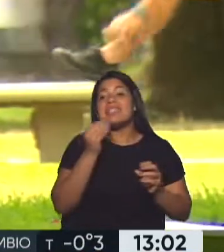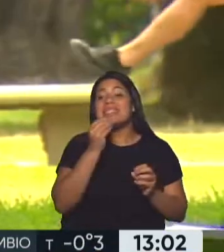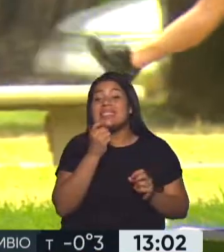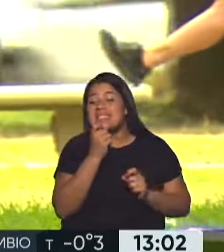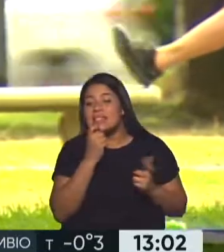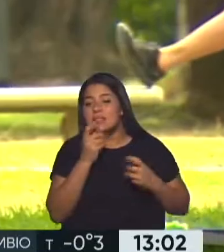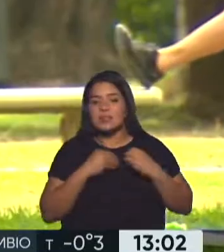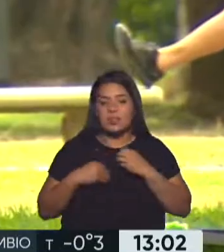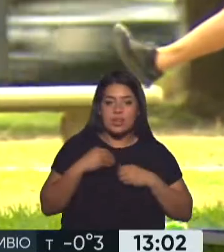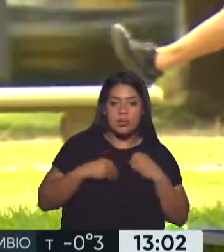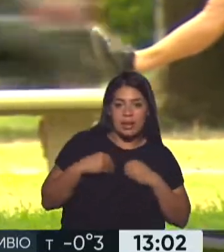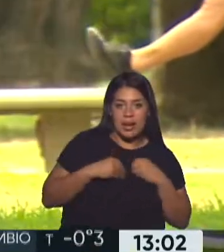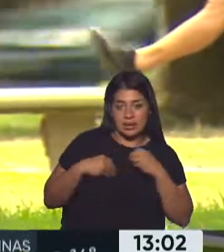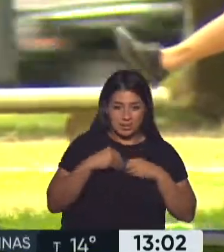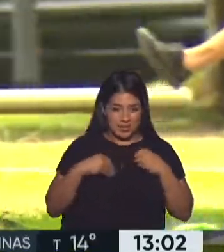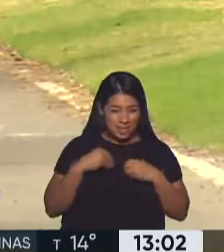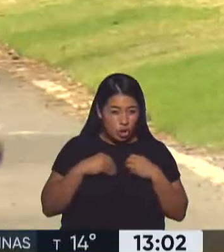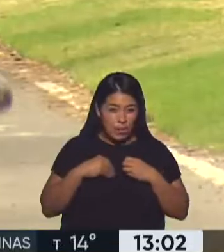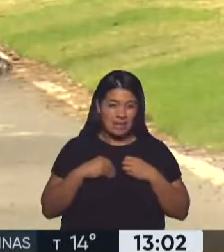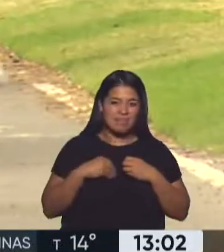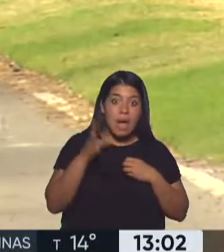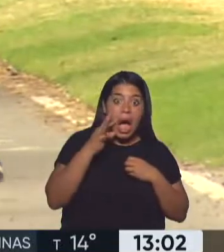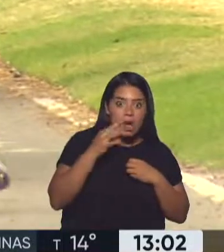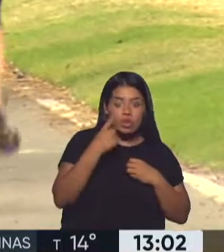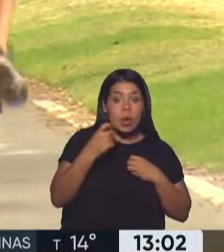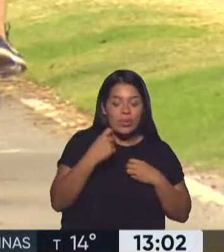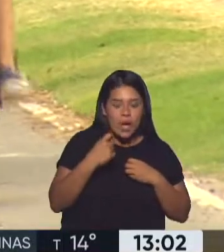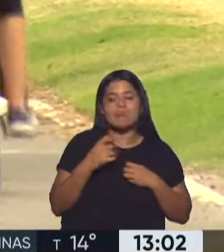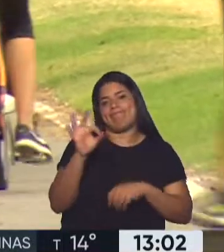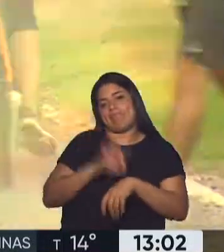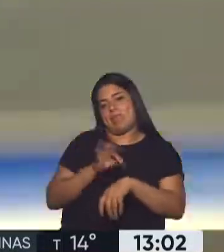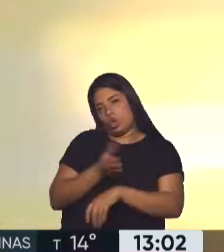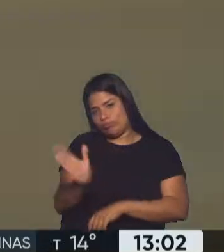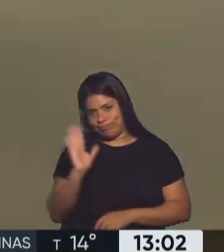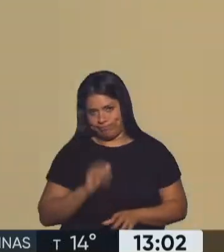malestar, agotamiento o cosas que llaman la atención, muchas veces una consulta médica es adecuada.